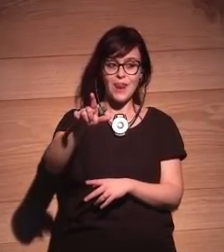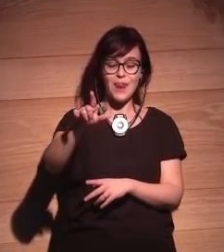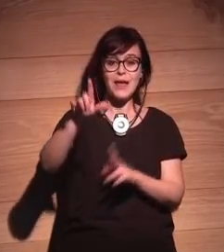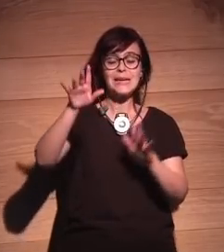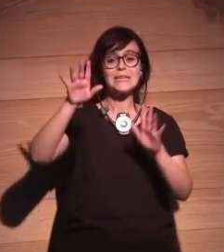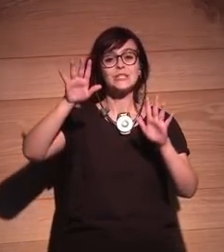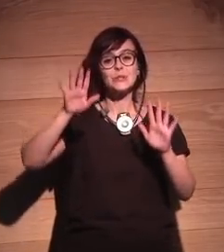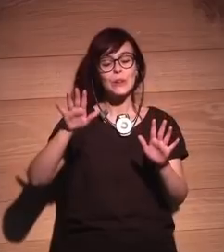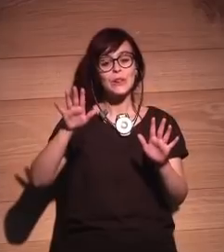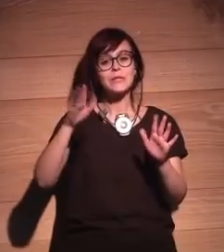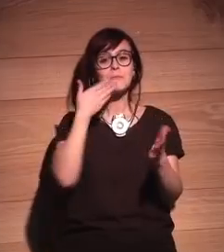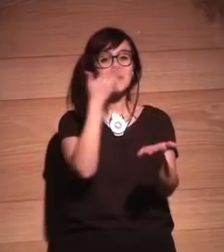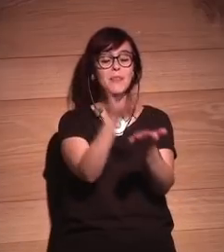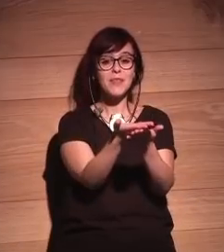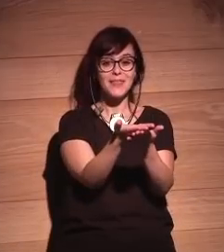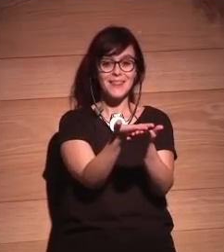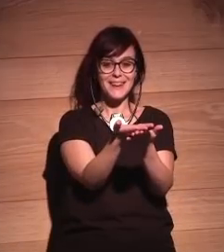por ejemplo,